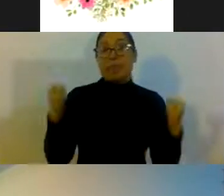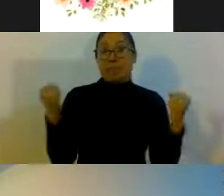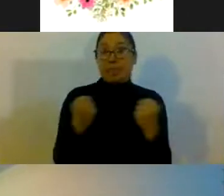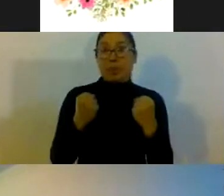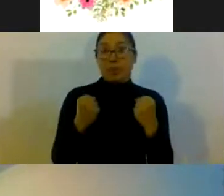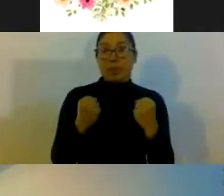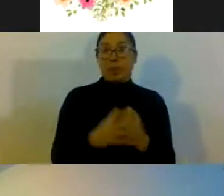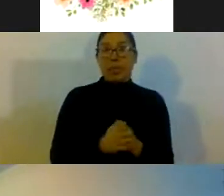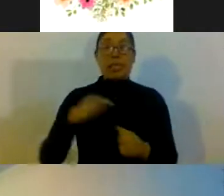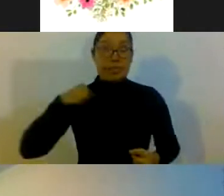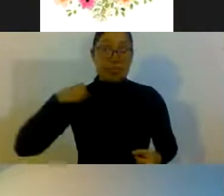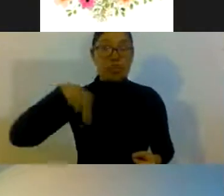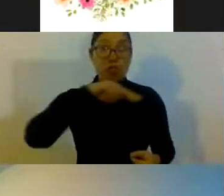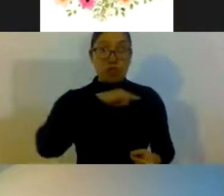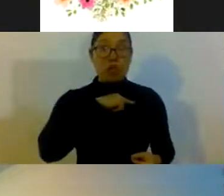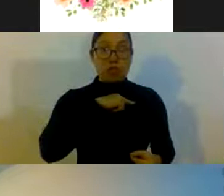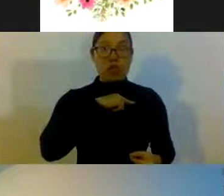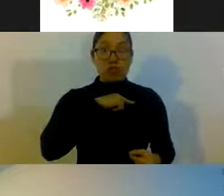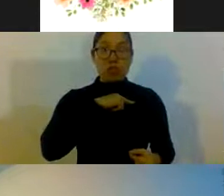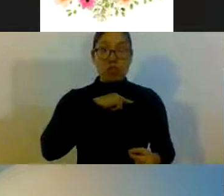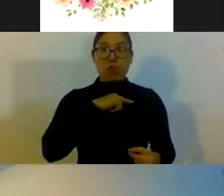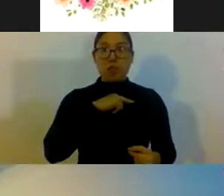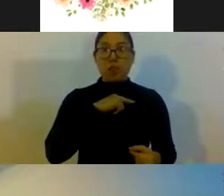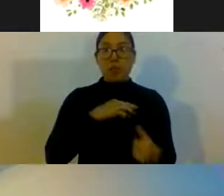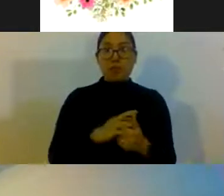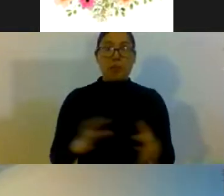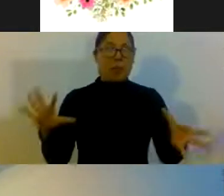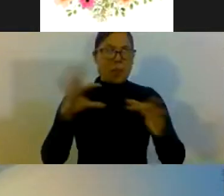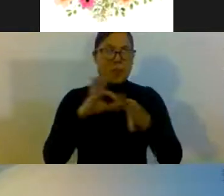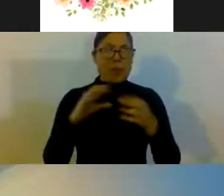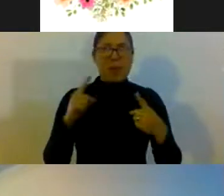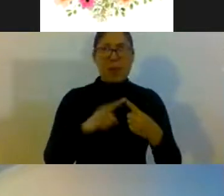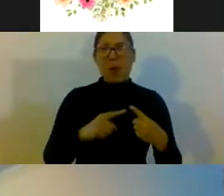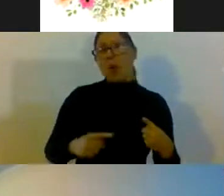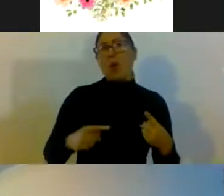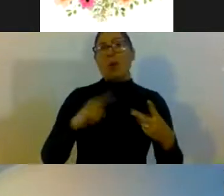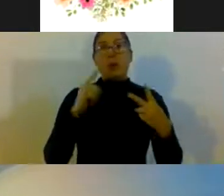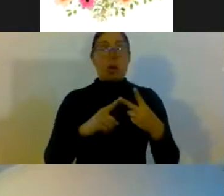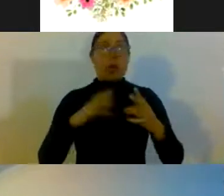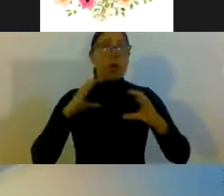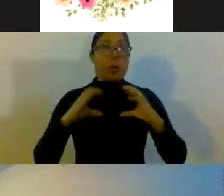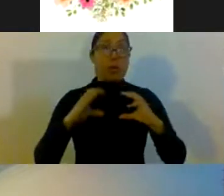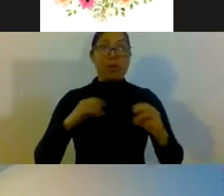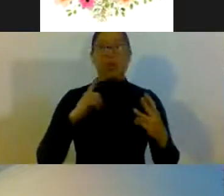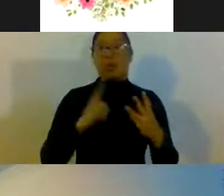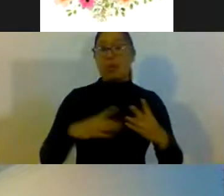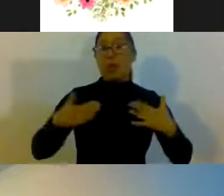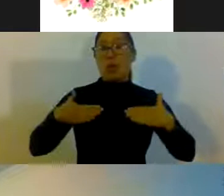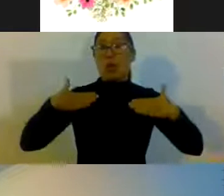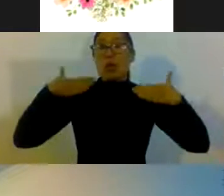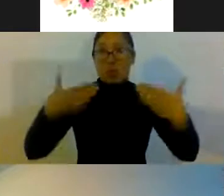incluso le doy esta confianza para que él o ella pueda expresar cualquier cosa, va a buscar ese vínculo seguro. Y algo bien